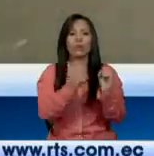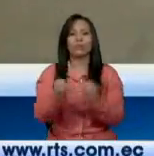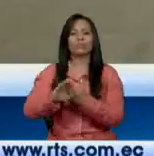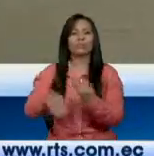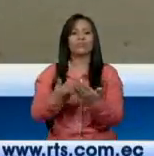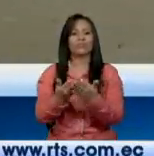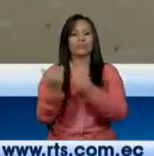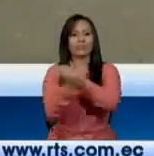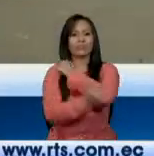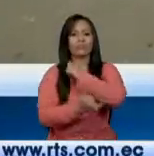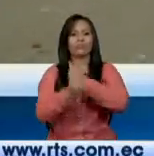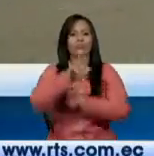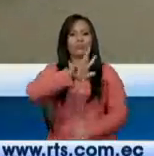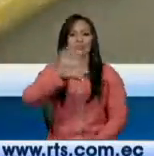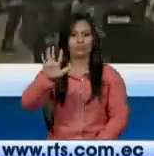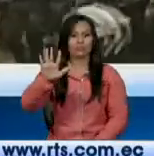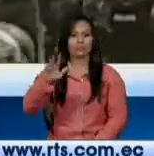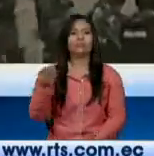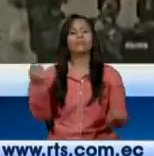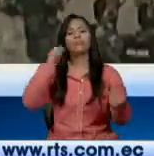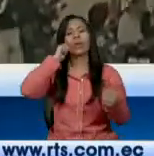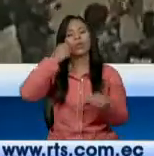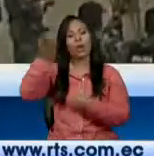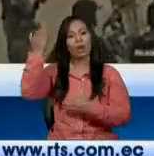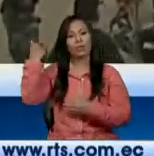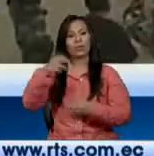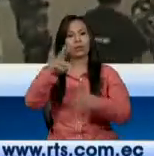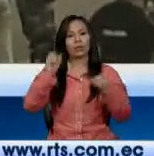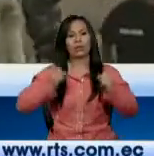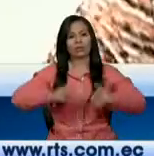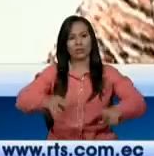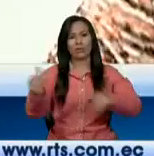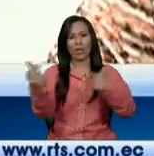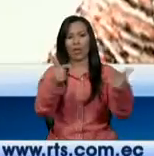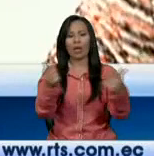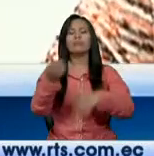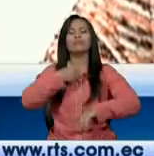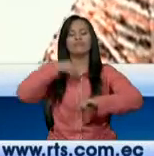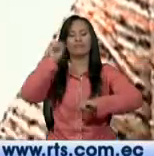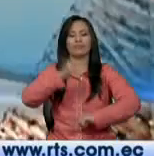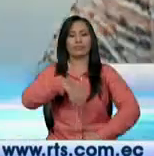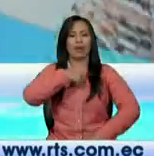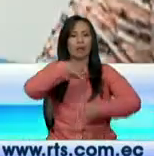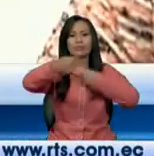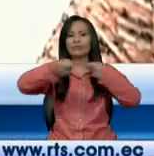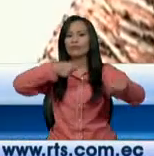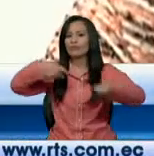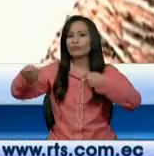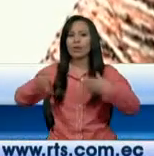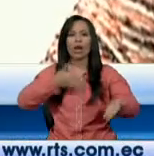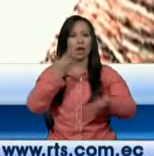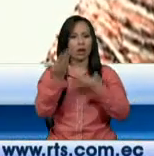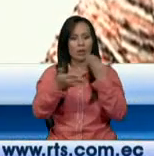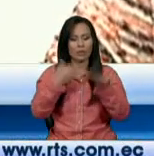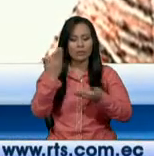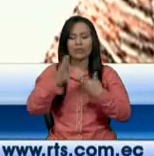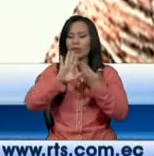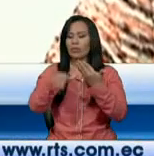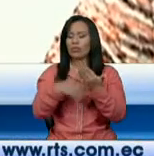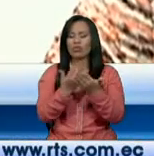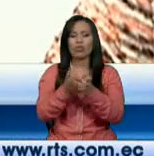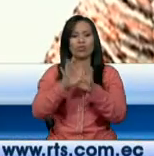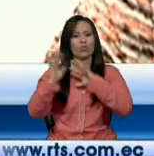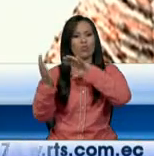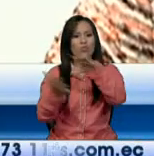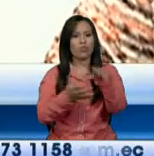permitirá recordar y analizar los hechos del 30 de septiembre. Difundir en todos los partidos y